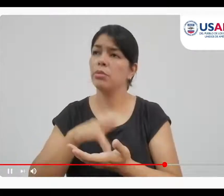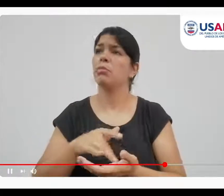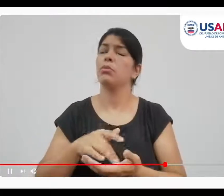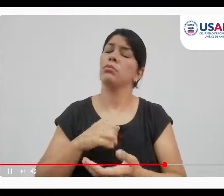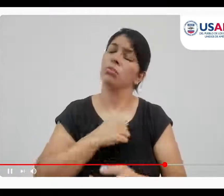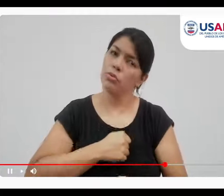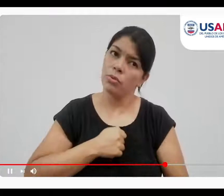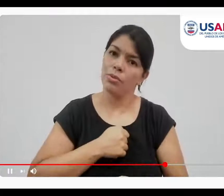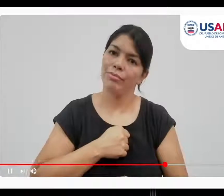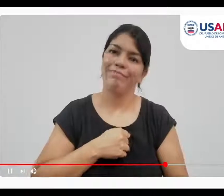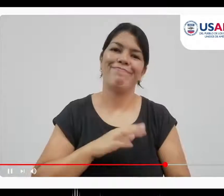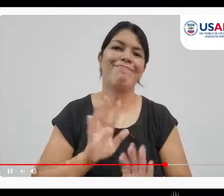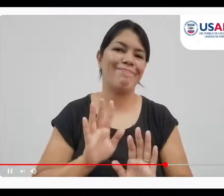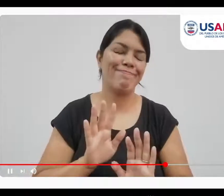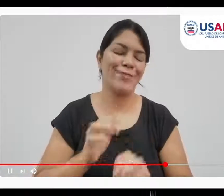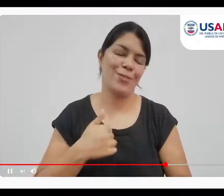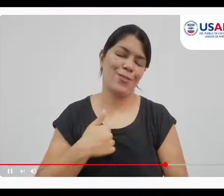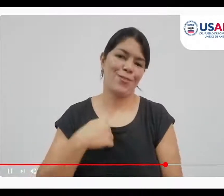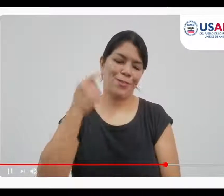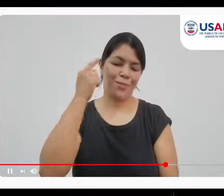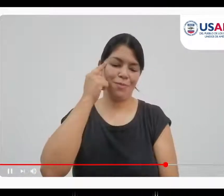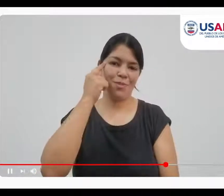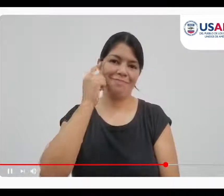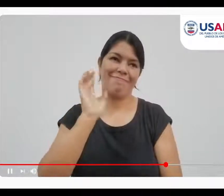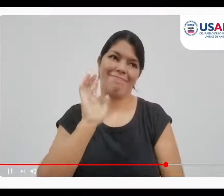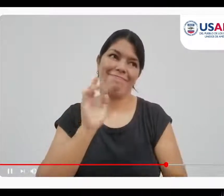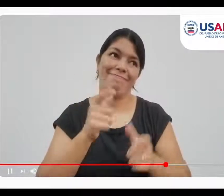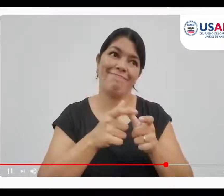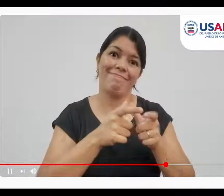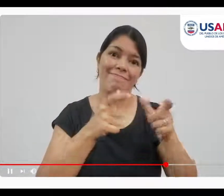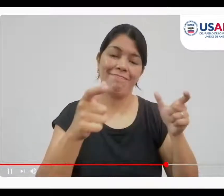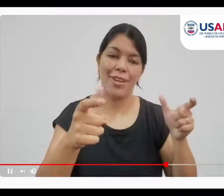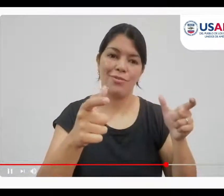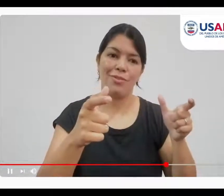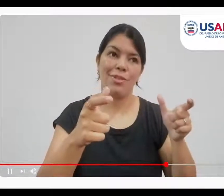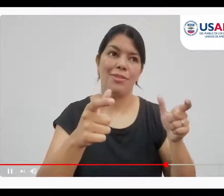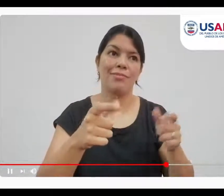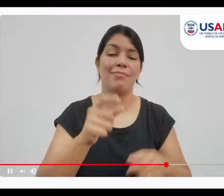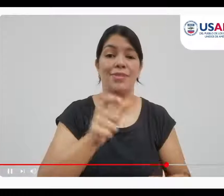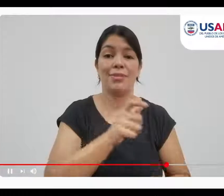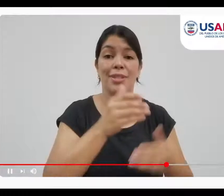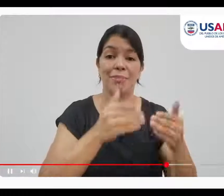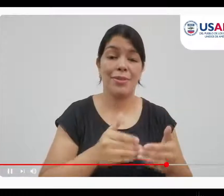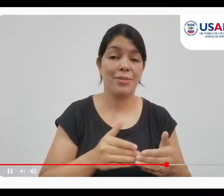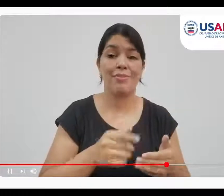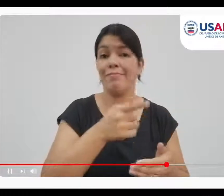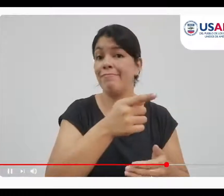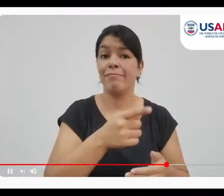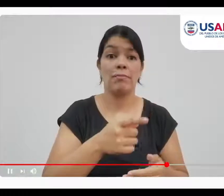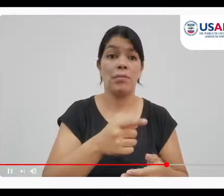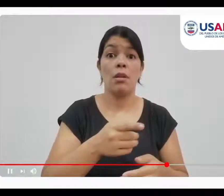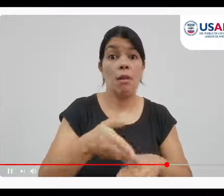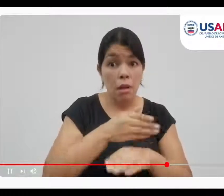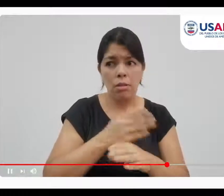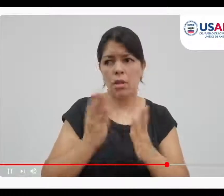muchos espacios. Pero yo también pienso que que la mayoría, por decir algo así, no sé si estoy equivocada, de las personas con discapacidad tampoco